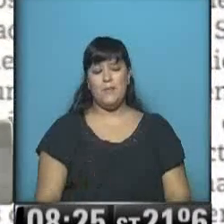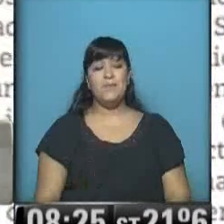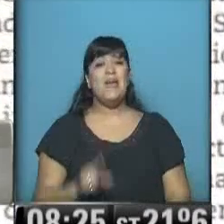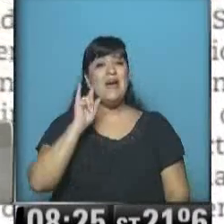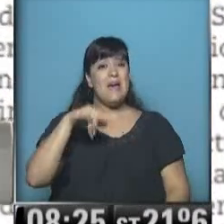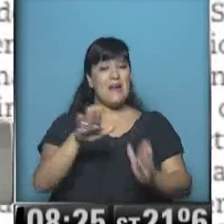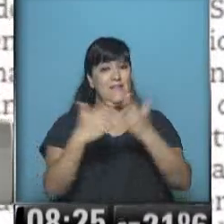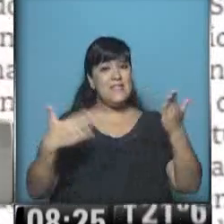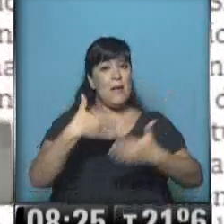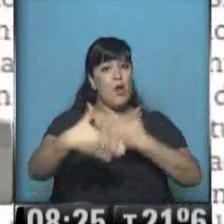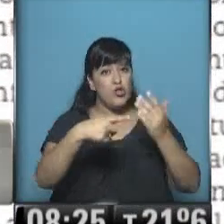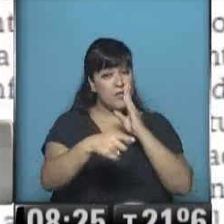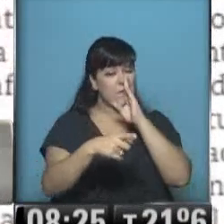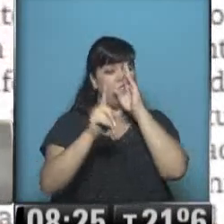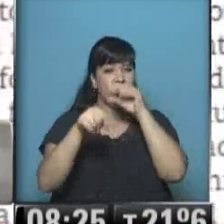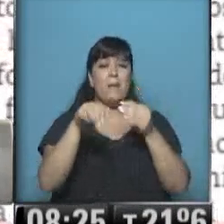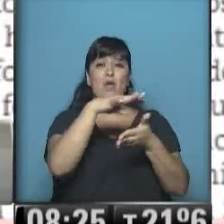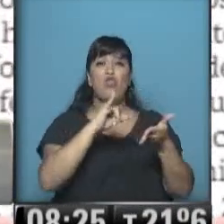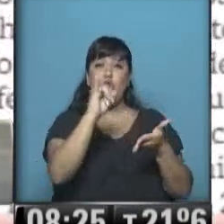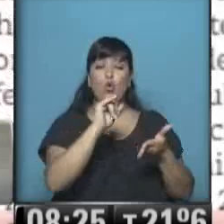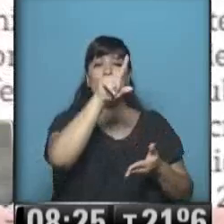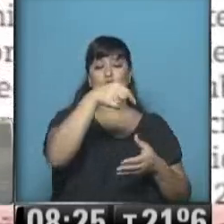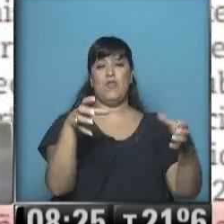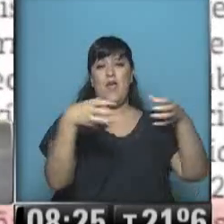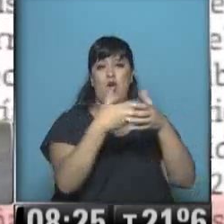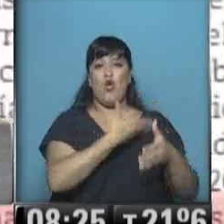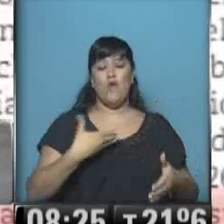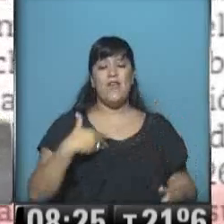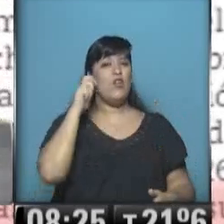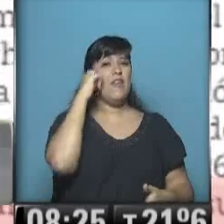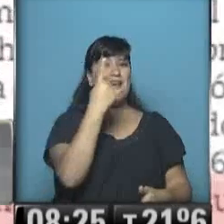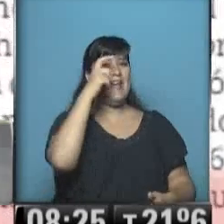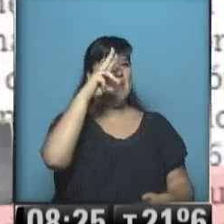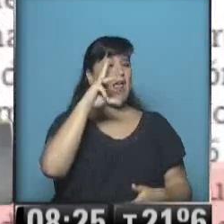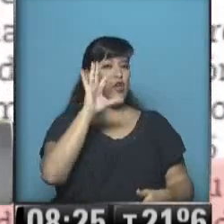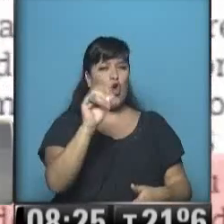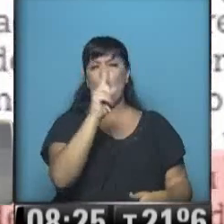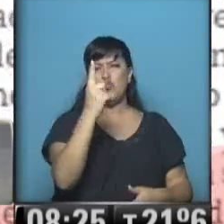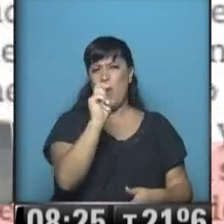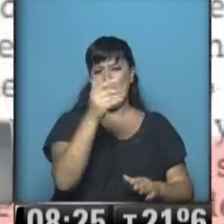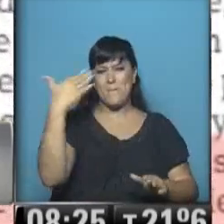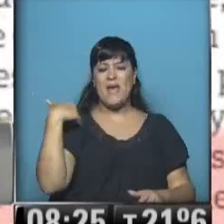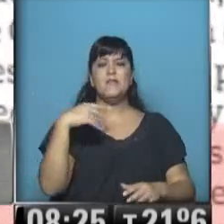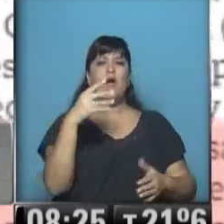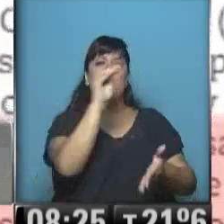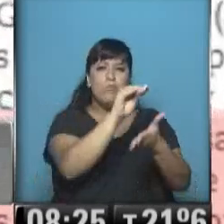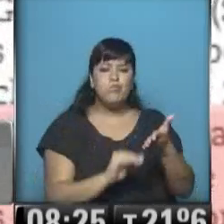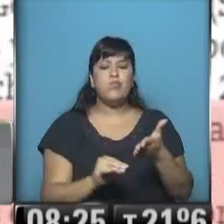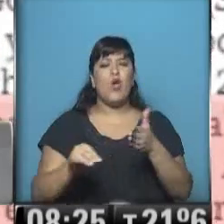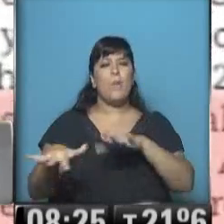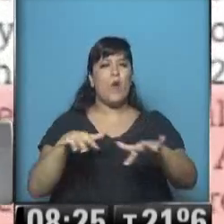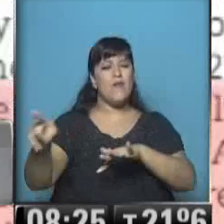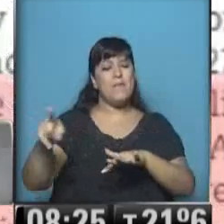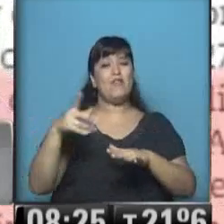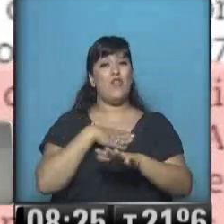Proceso también accedió a un documento del gobierno de Guerrero, fechado hace más de un mes, que registró los movimientos del grupo de estudiantes desde